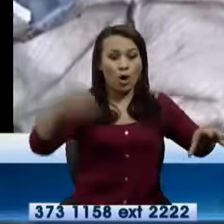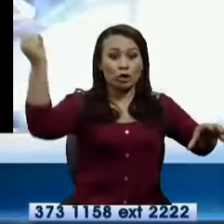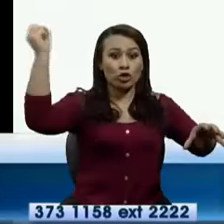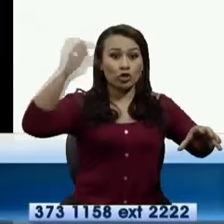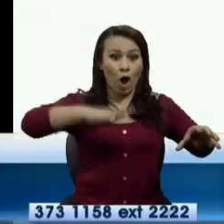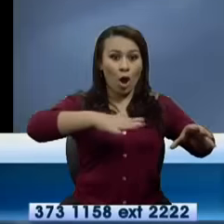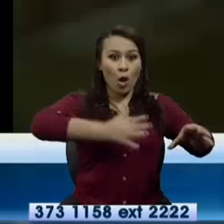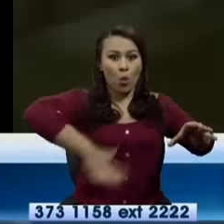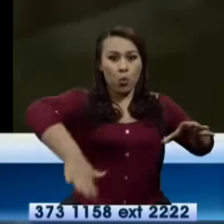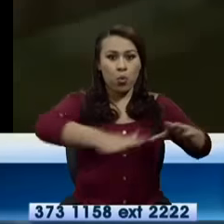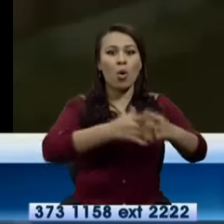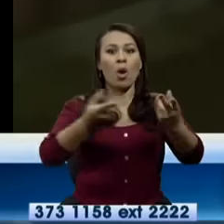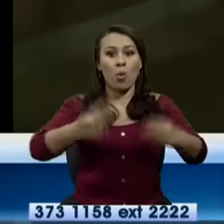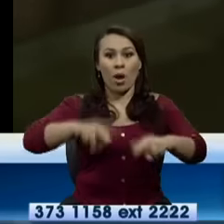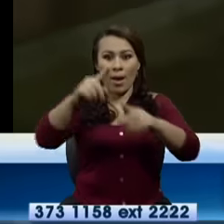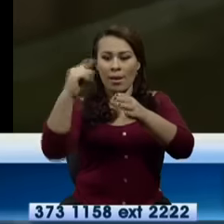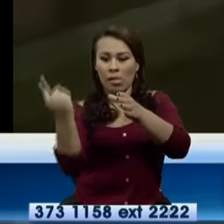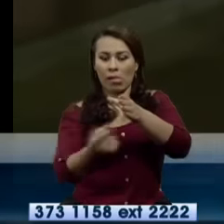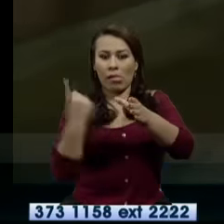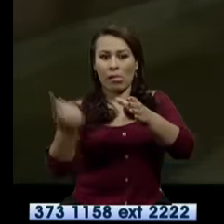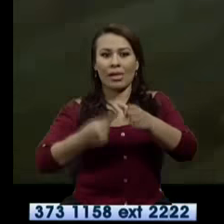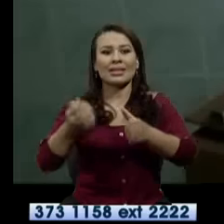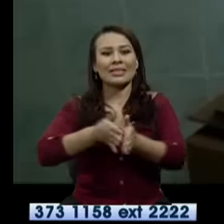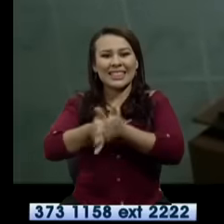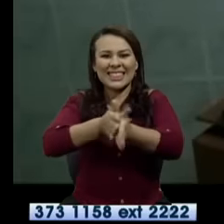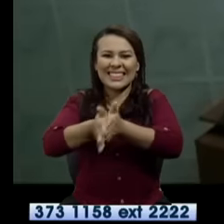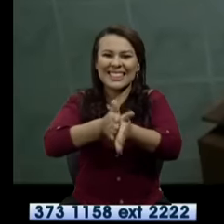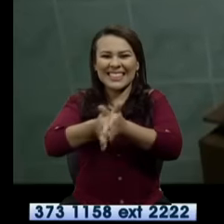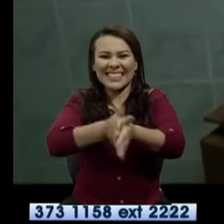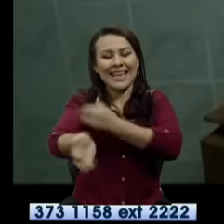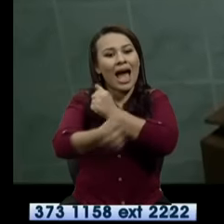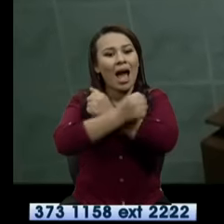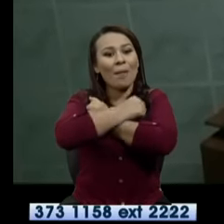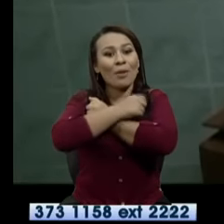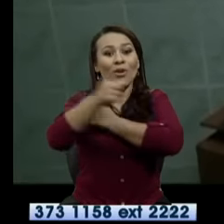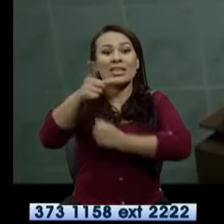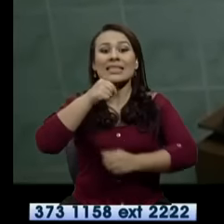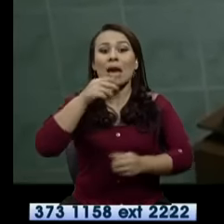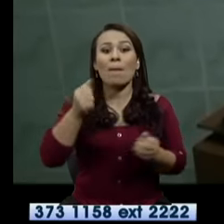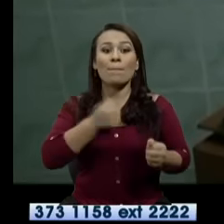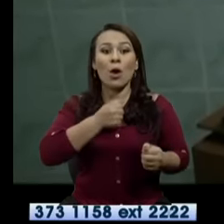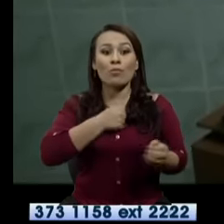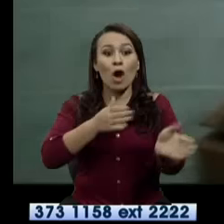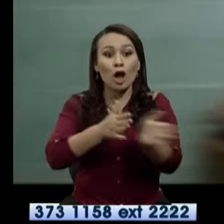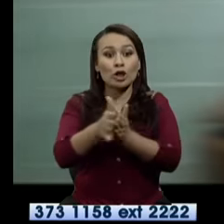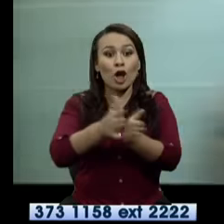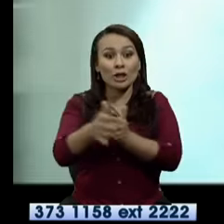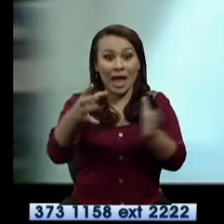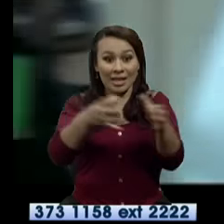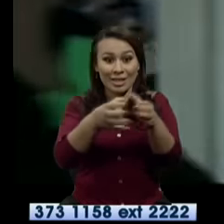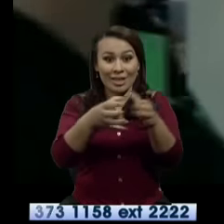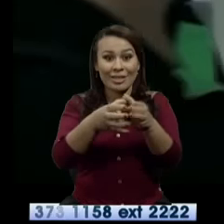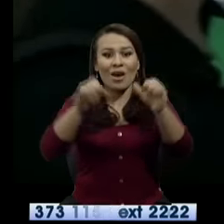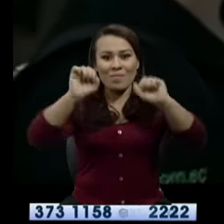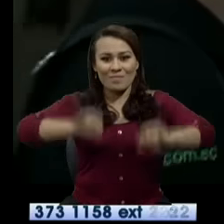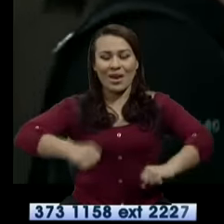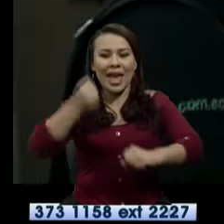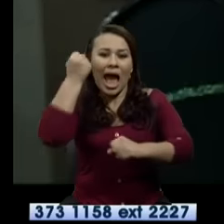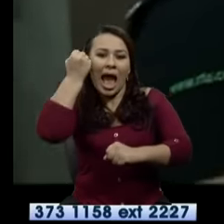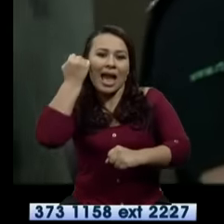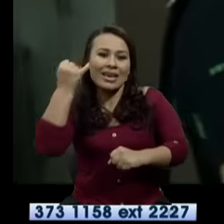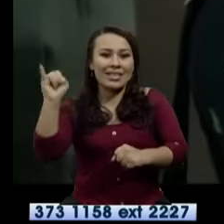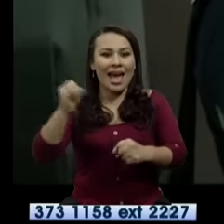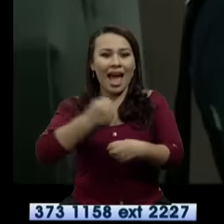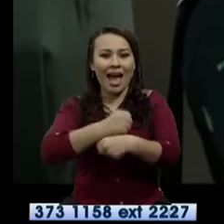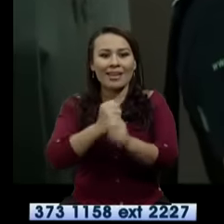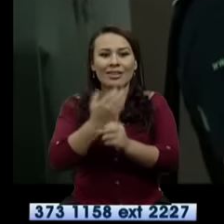y el ingrediente principal es amor pues son los propios socios quienes aprendieron cómo hacerlo que estamos organizadas con